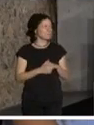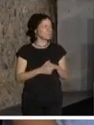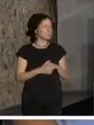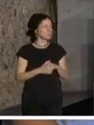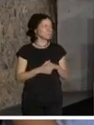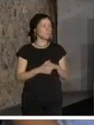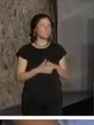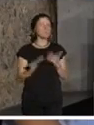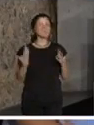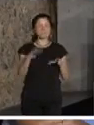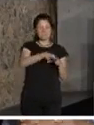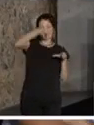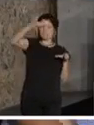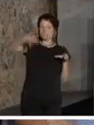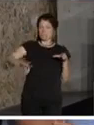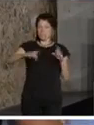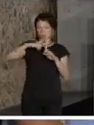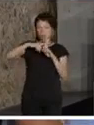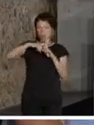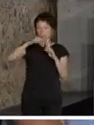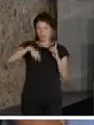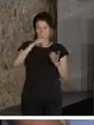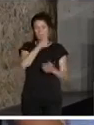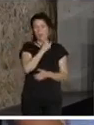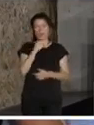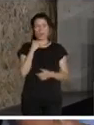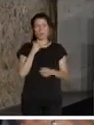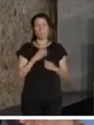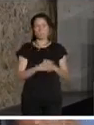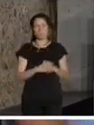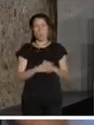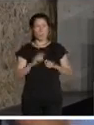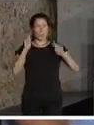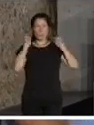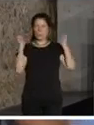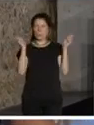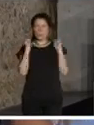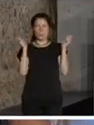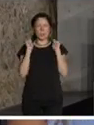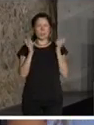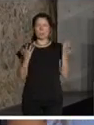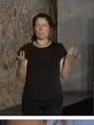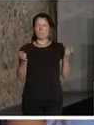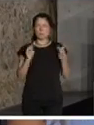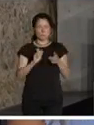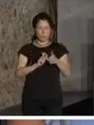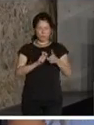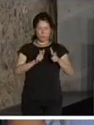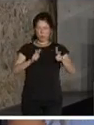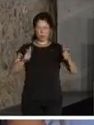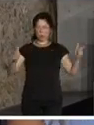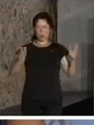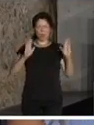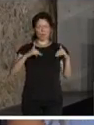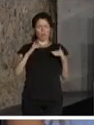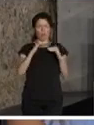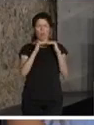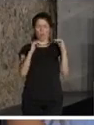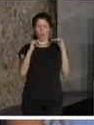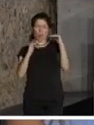los niveles de exclusión social como sabéis aquí en badajo son alarmantes solo han hecho que crecer las desigualdades